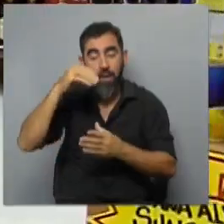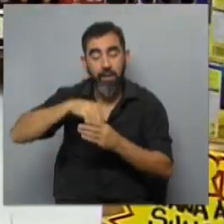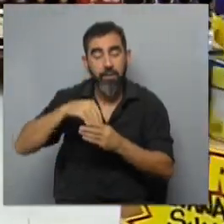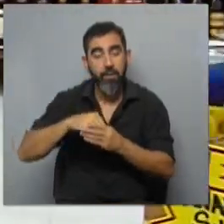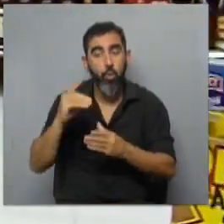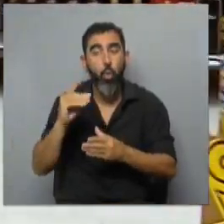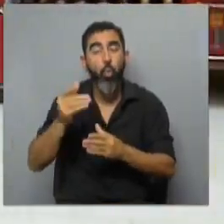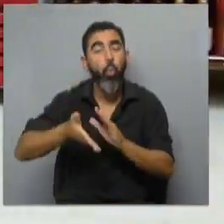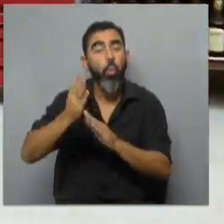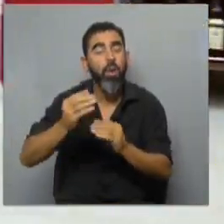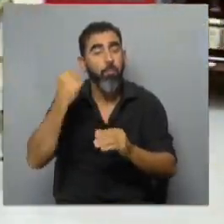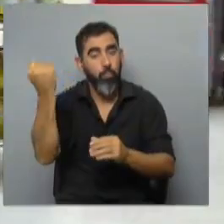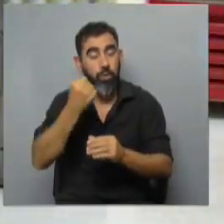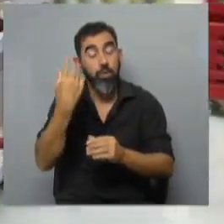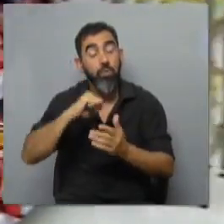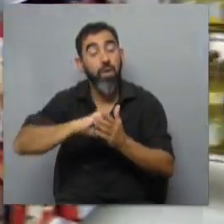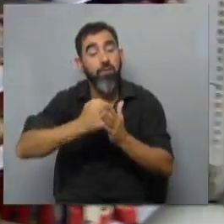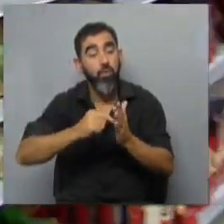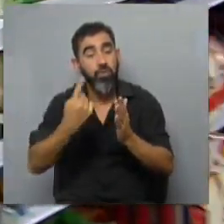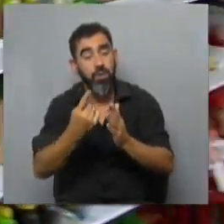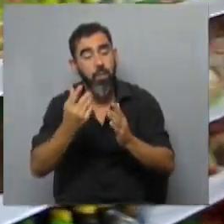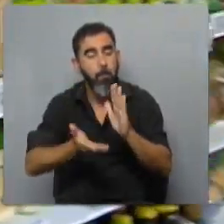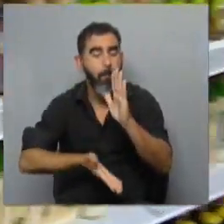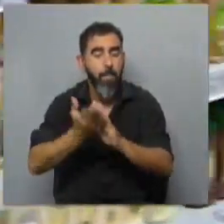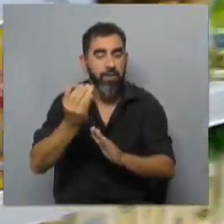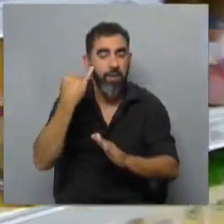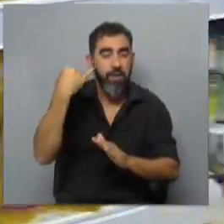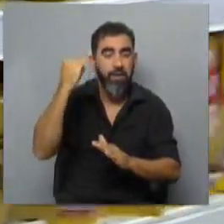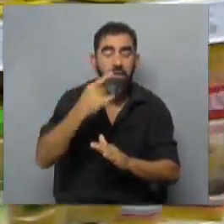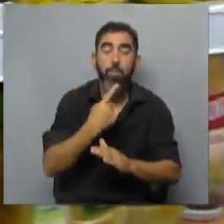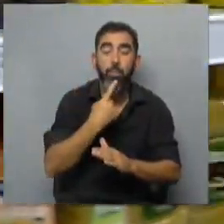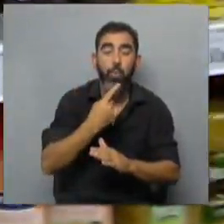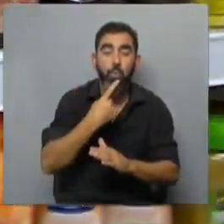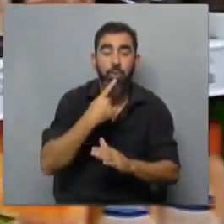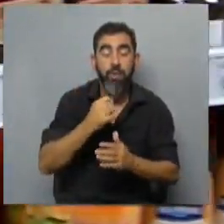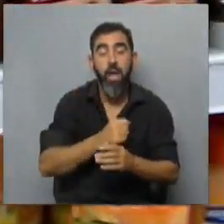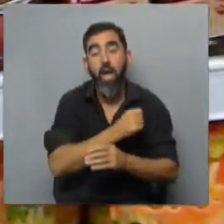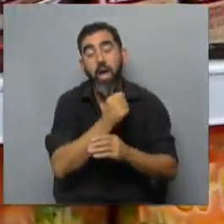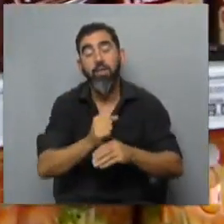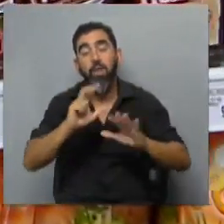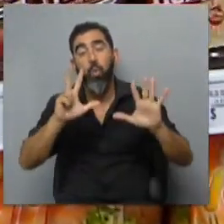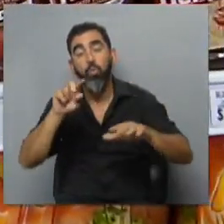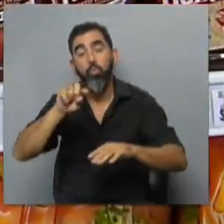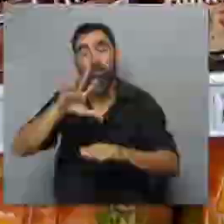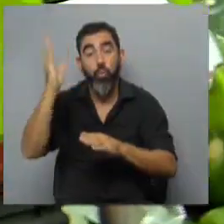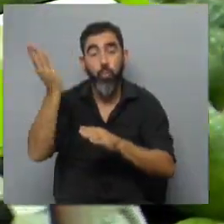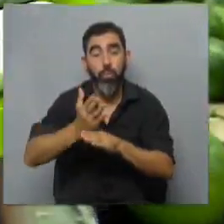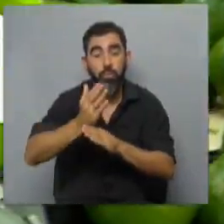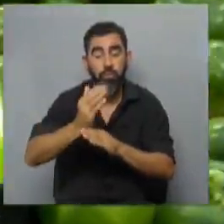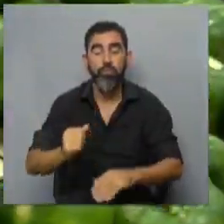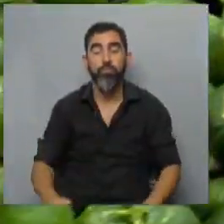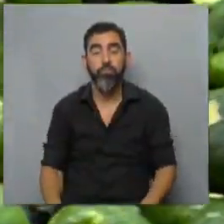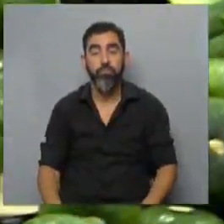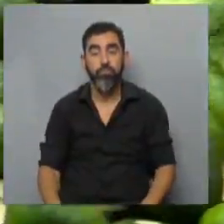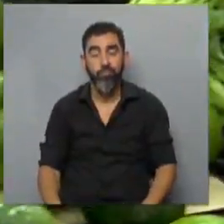importante por lo que el banco central decidió incrementar la tasa de política monetaria hasta 85 por ciento por encima de lo anticipado